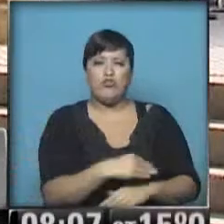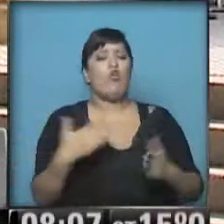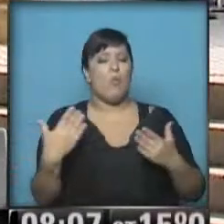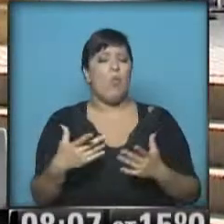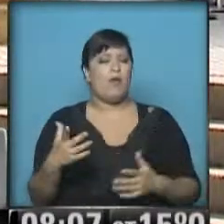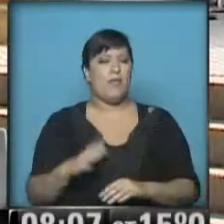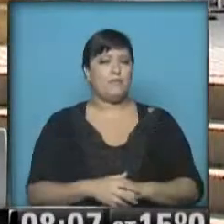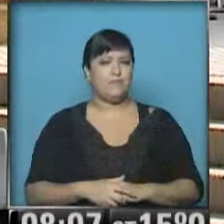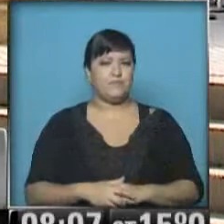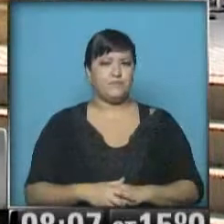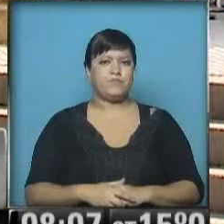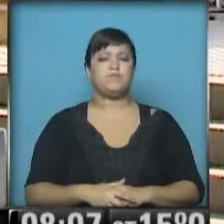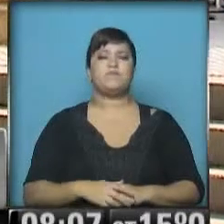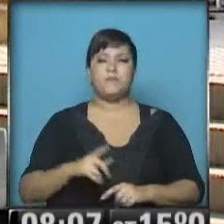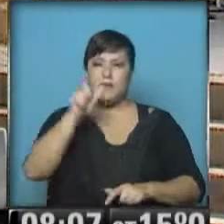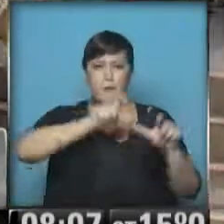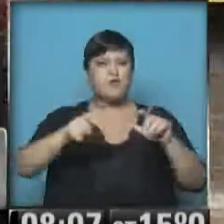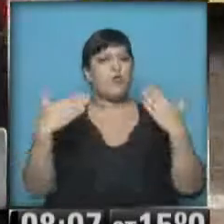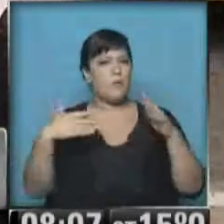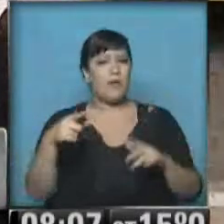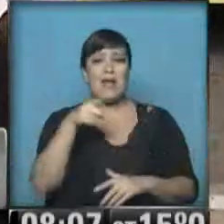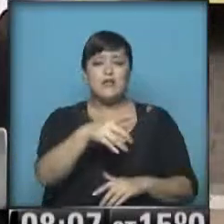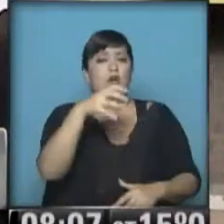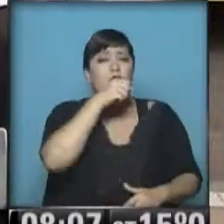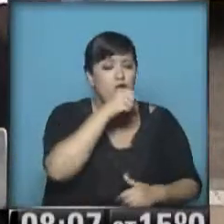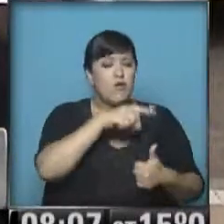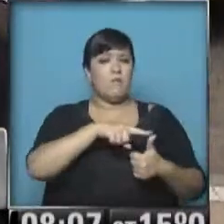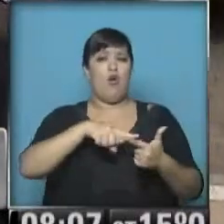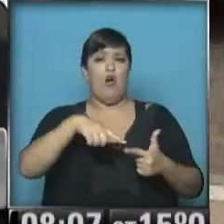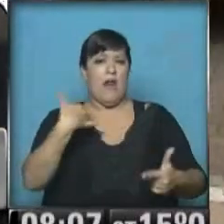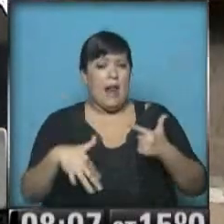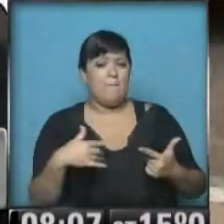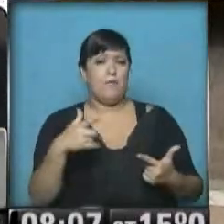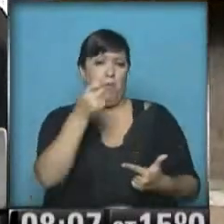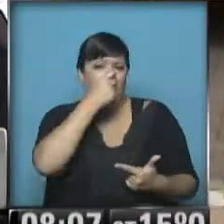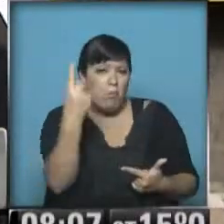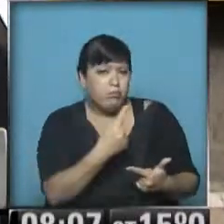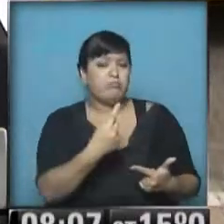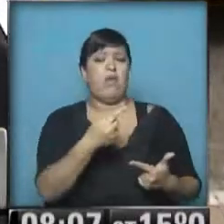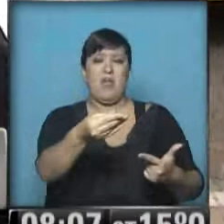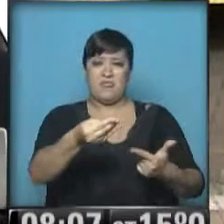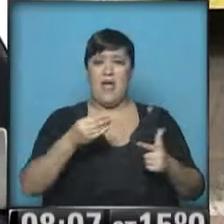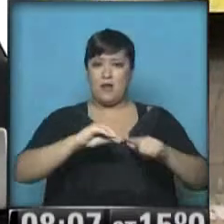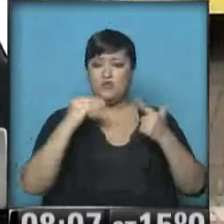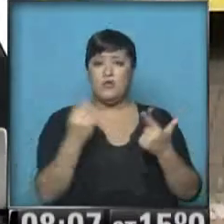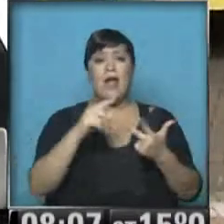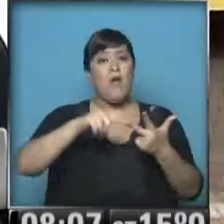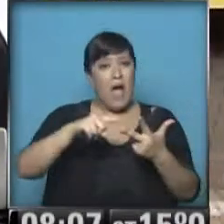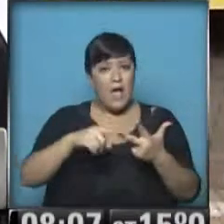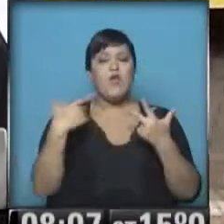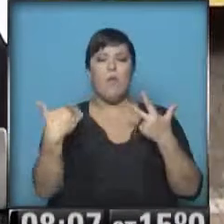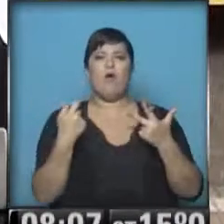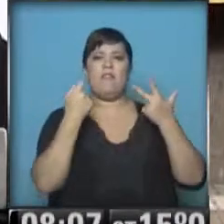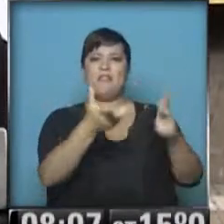que la población sepa que puede acceder, que sepa que es anónimo, que sepa que es rápido, que sepa que a partir de acá se le va a poder dar un